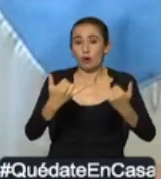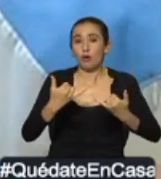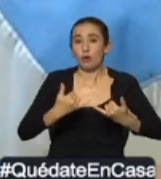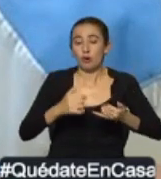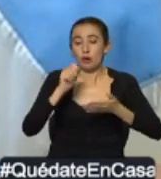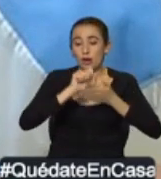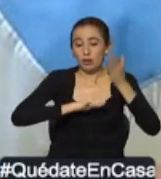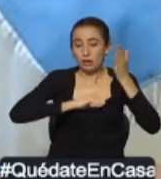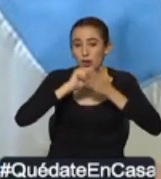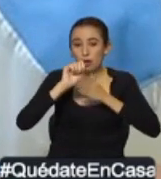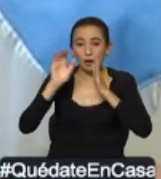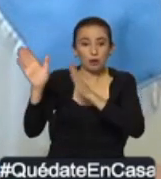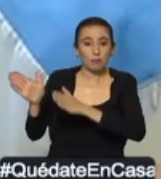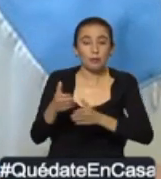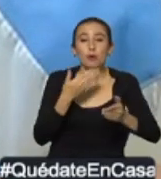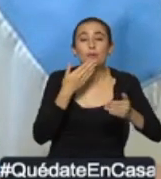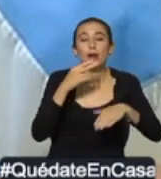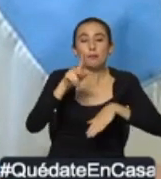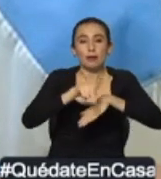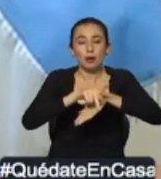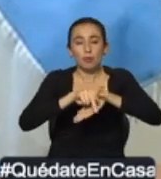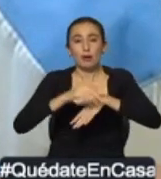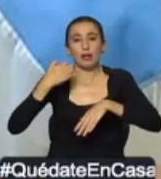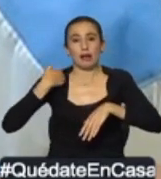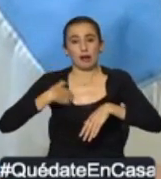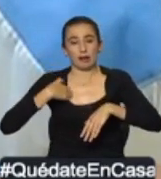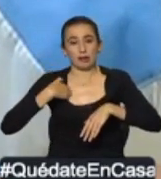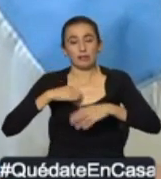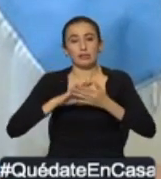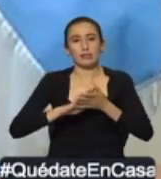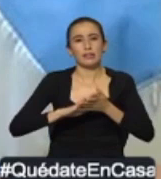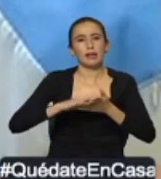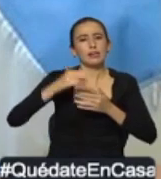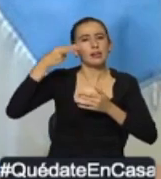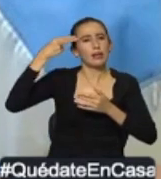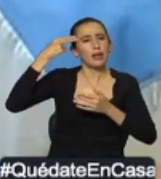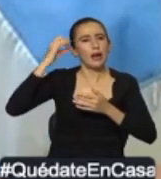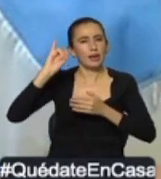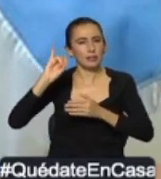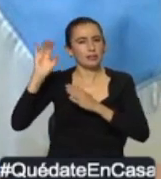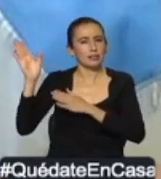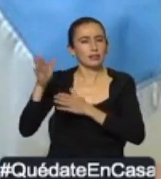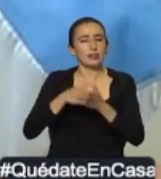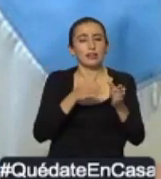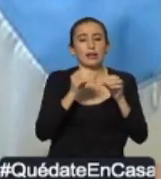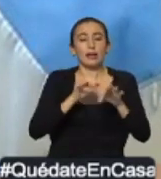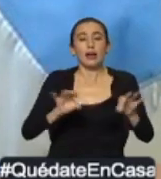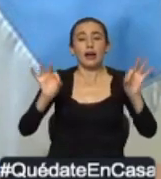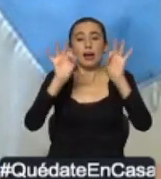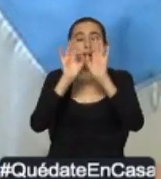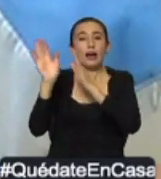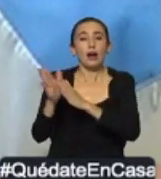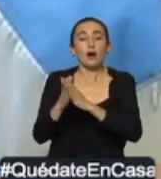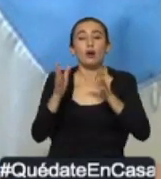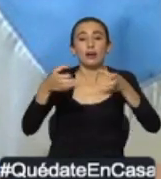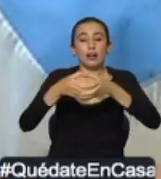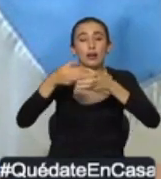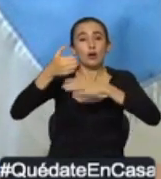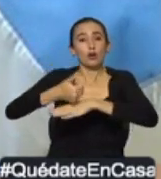paraguay y haití debo informarles que de acuerdo a la resolución del cohen nacional